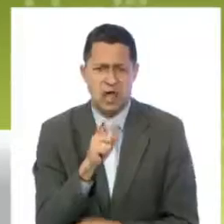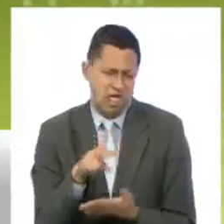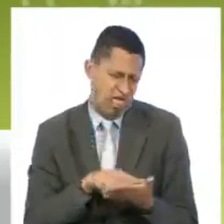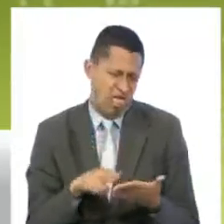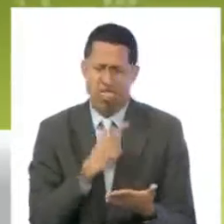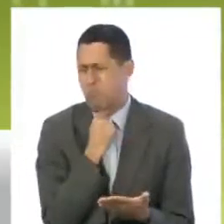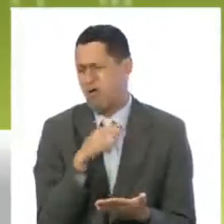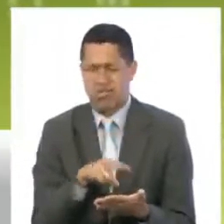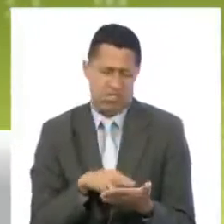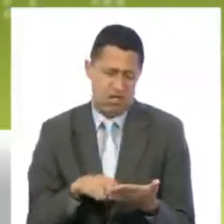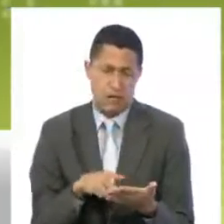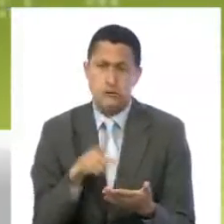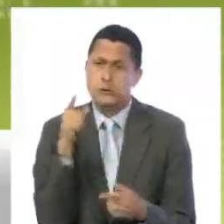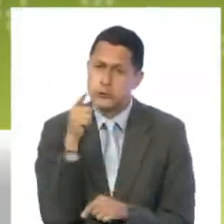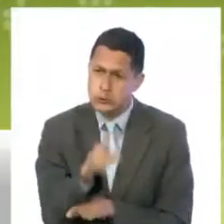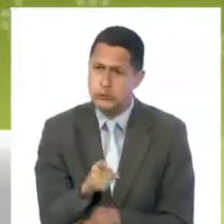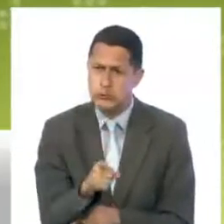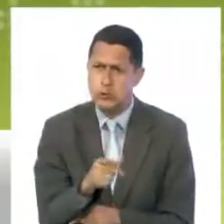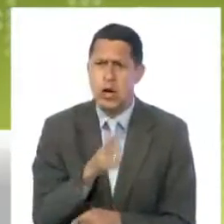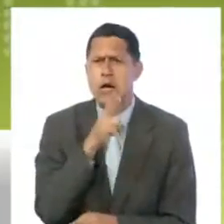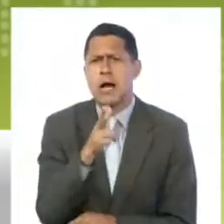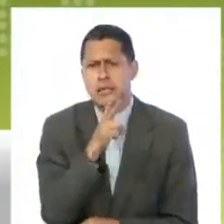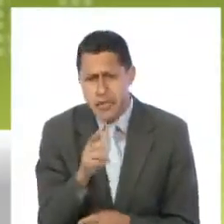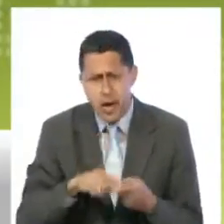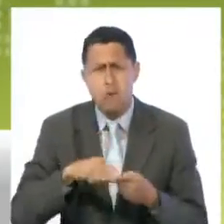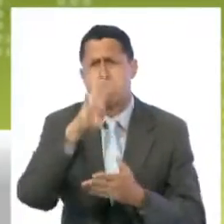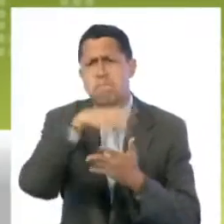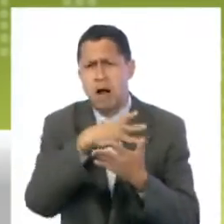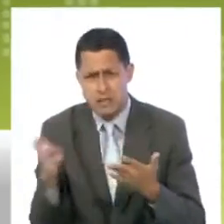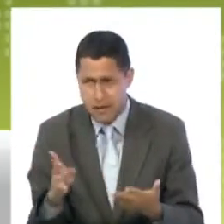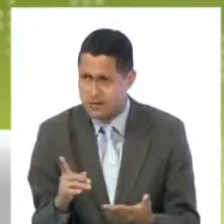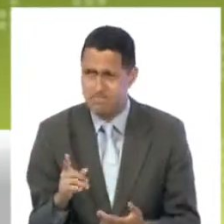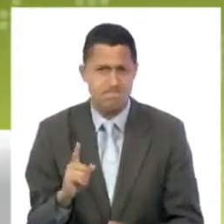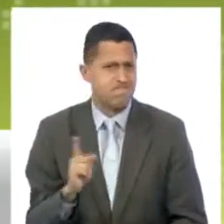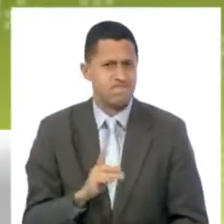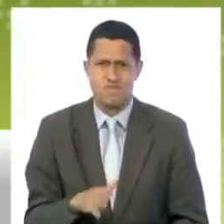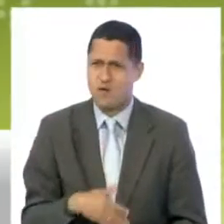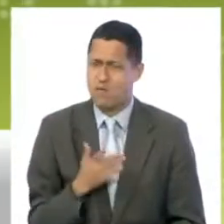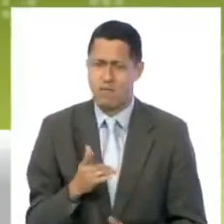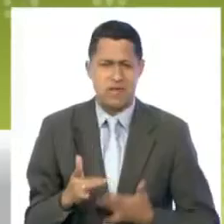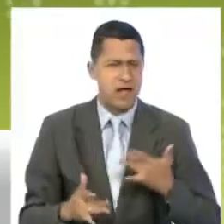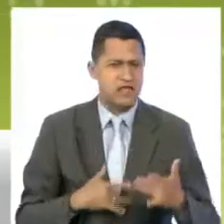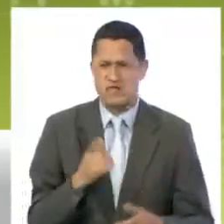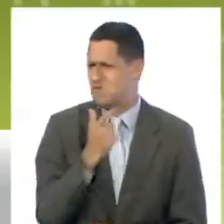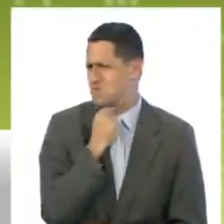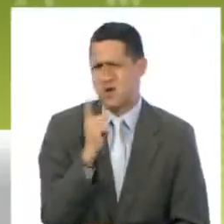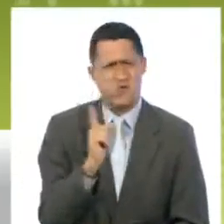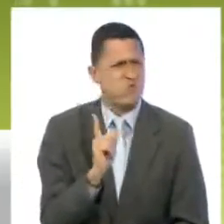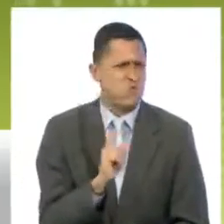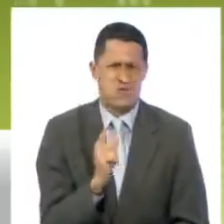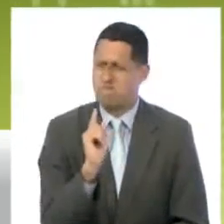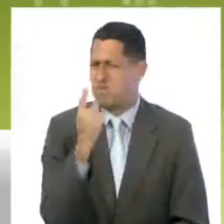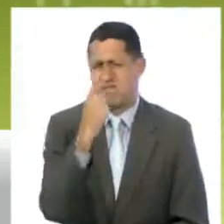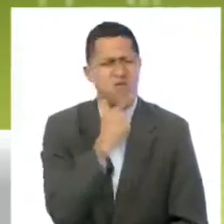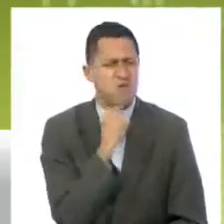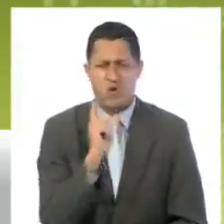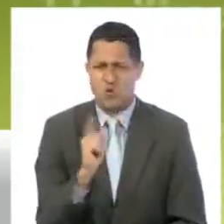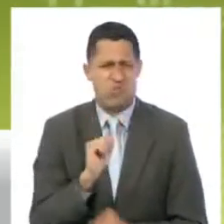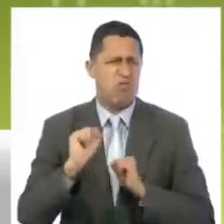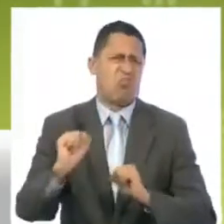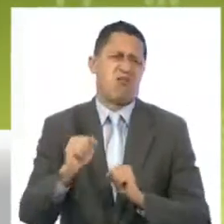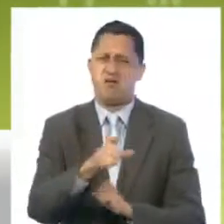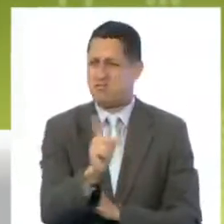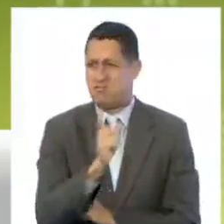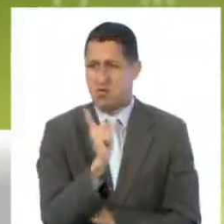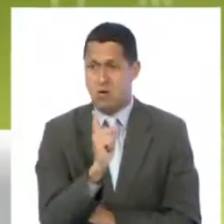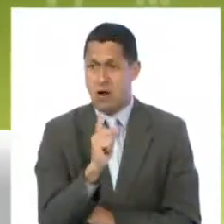Podemos utilizar actividades deportivas, la natación, el fútbol, el béisbol. Son actividades deportivas que te pueden ayudar. La